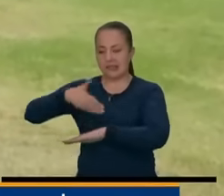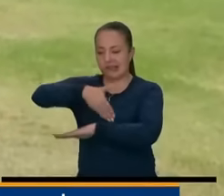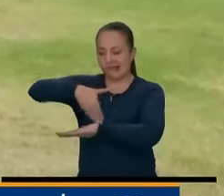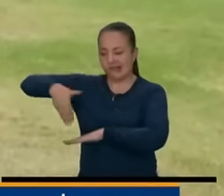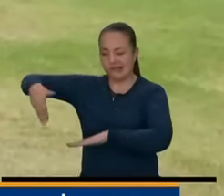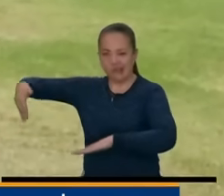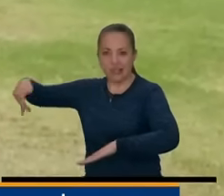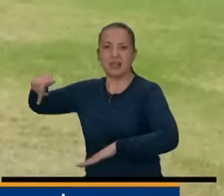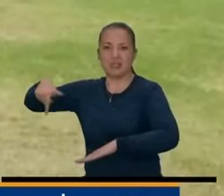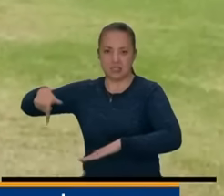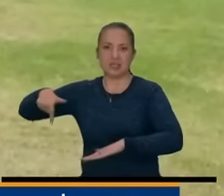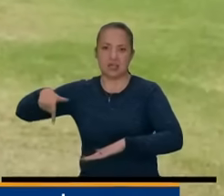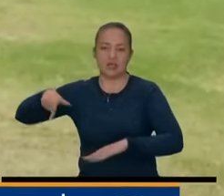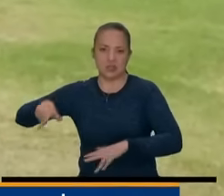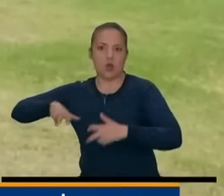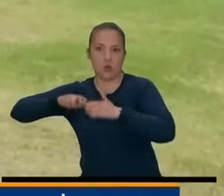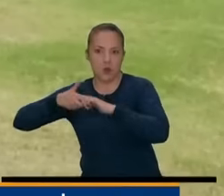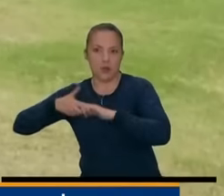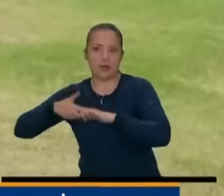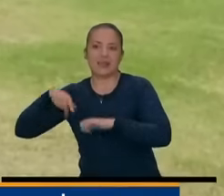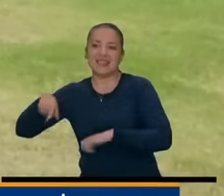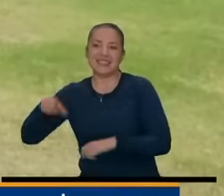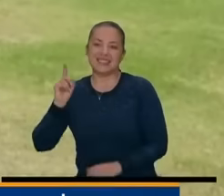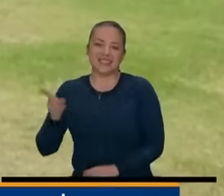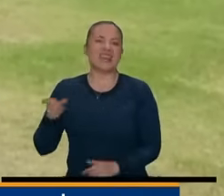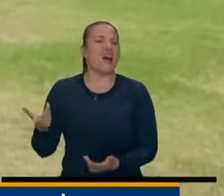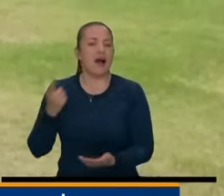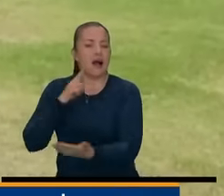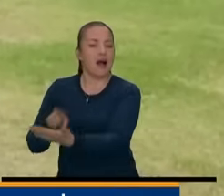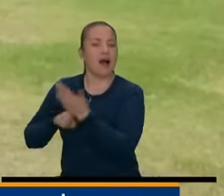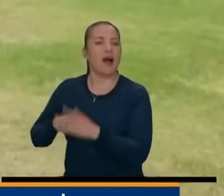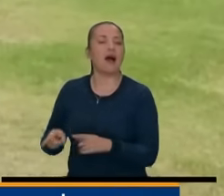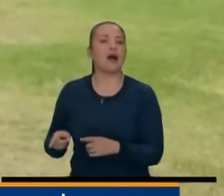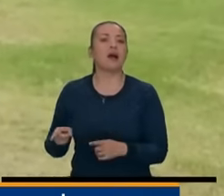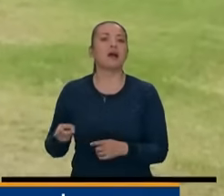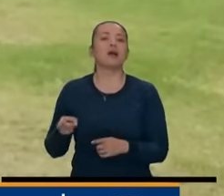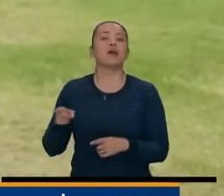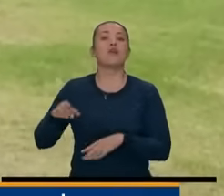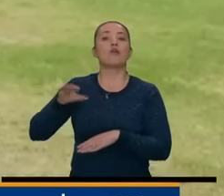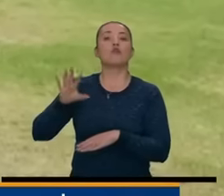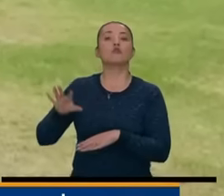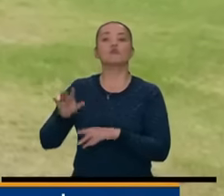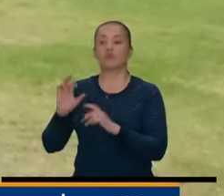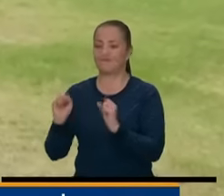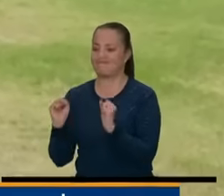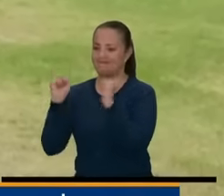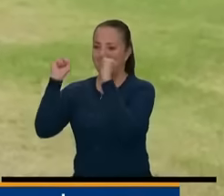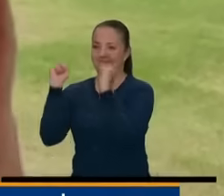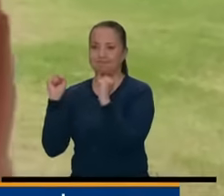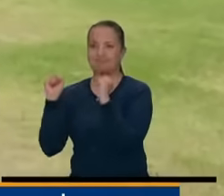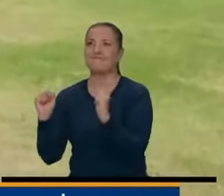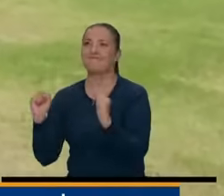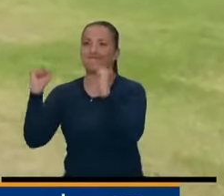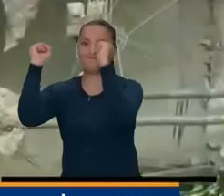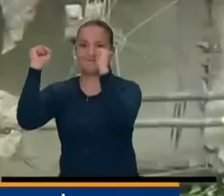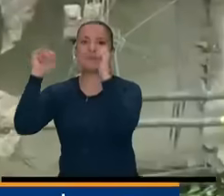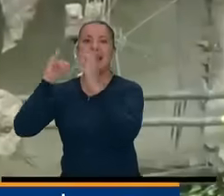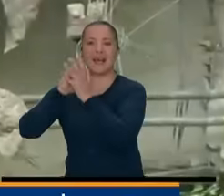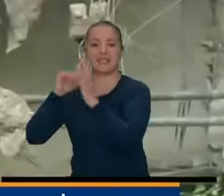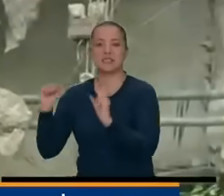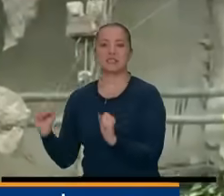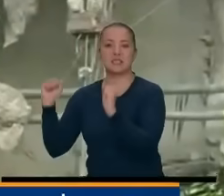aberturas considerables. Eso básicamente lo que indica es que la fundación de las pilas, en este caso las columnas que sostienen el